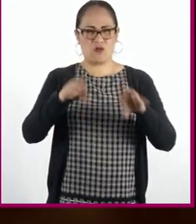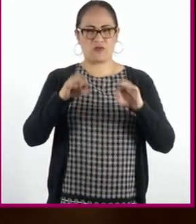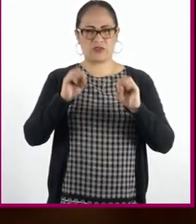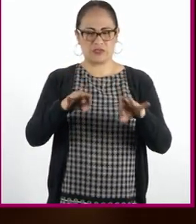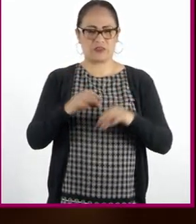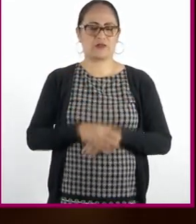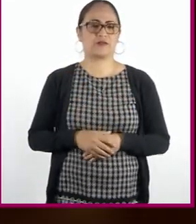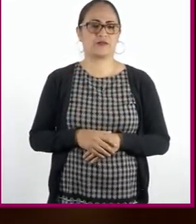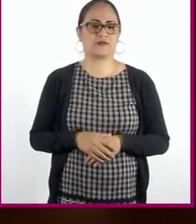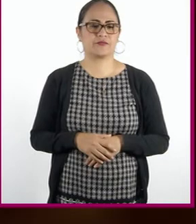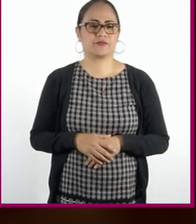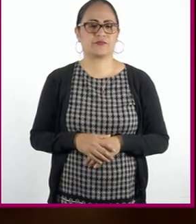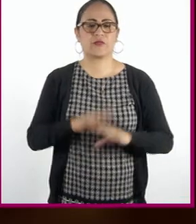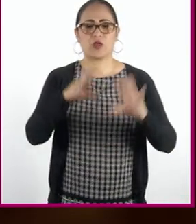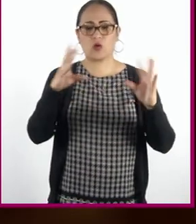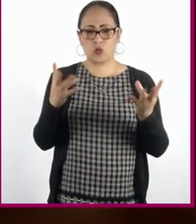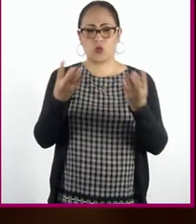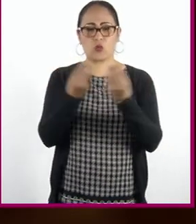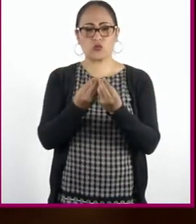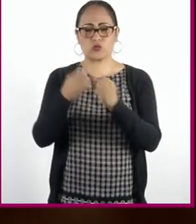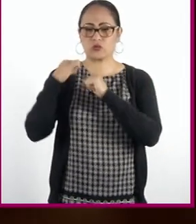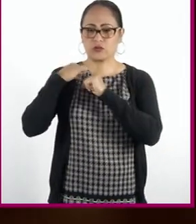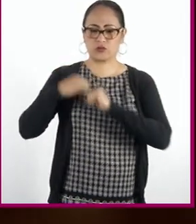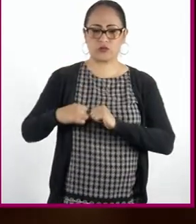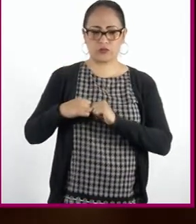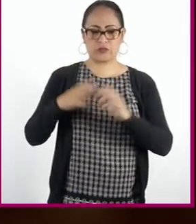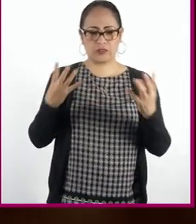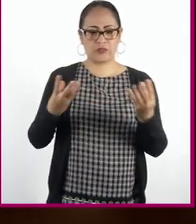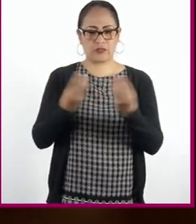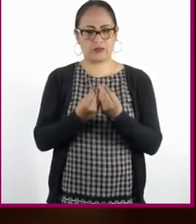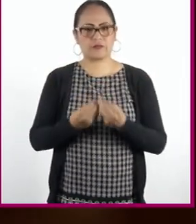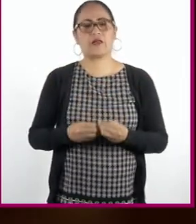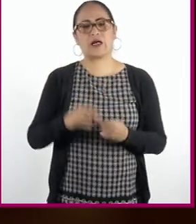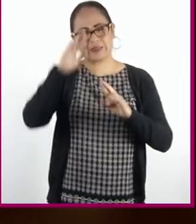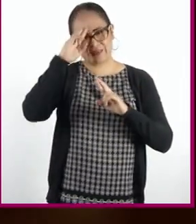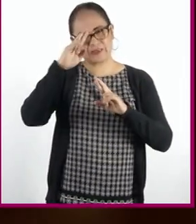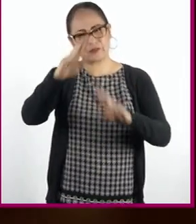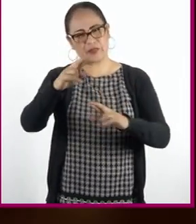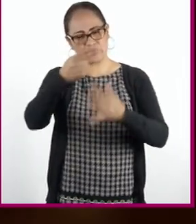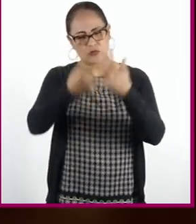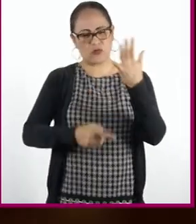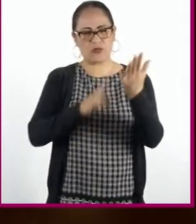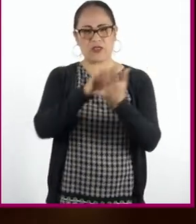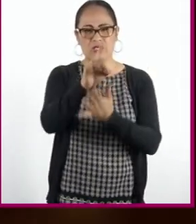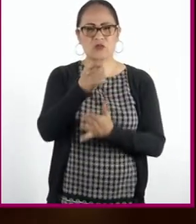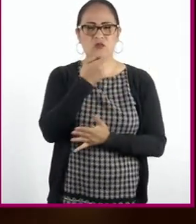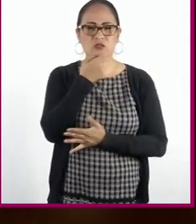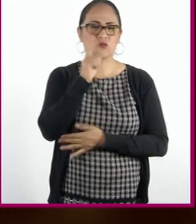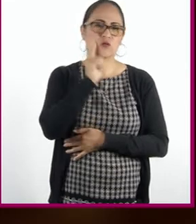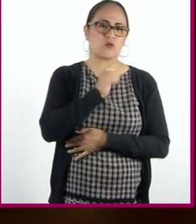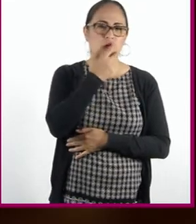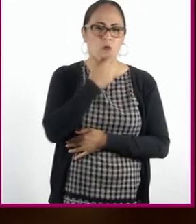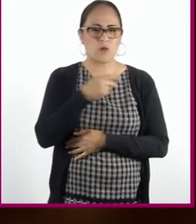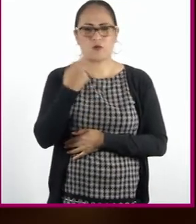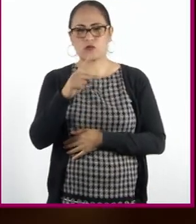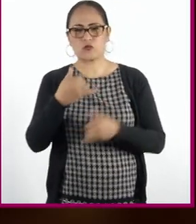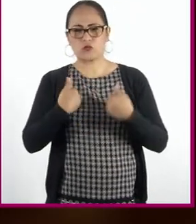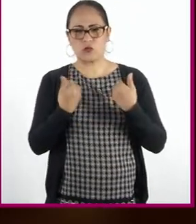Estas coordinan el trabajo conjunto de las autoridades para asegurar el respeto y cumplimiento de los derechos de niños y